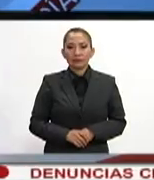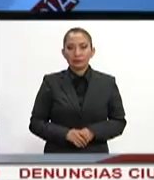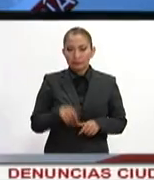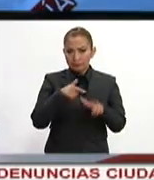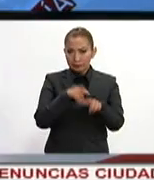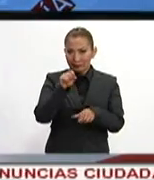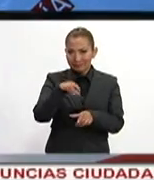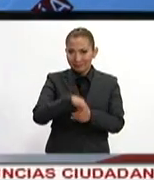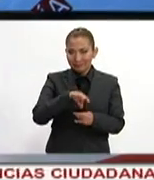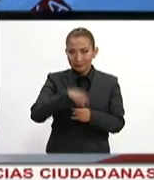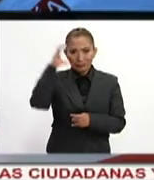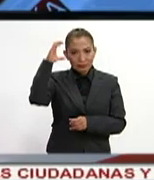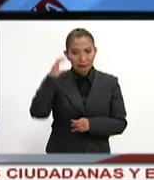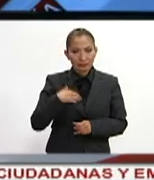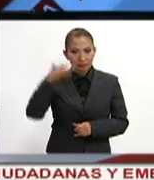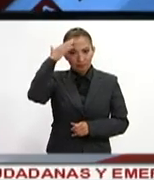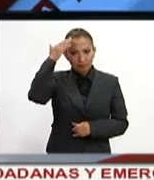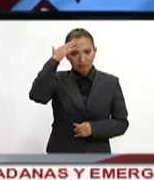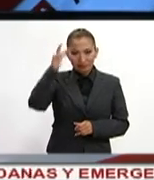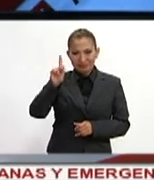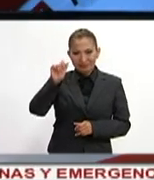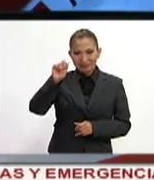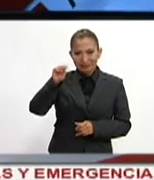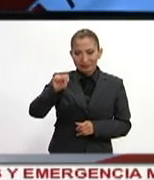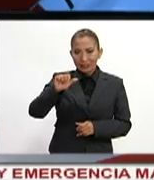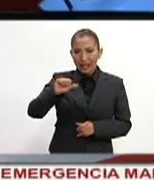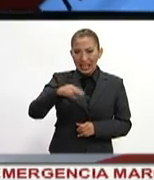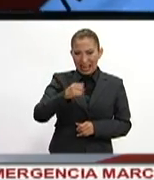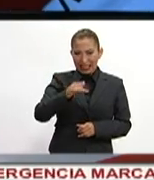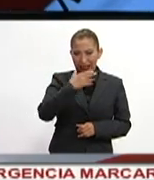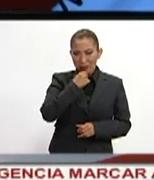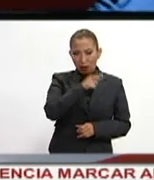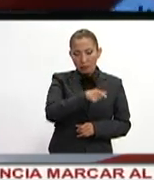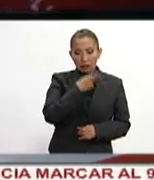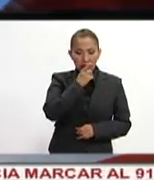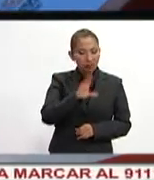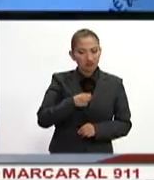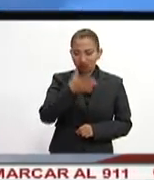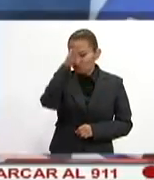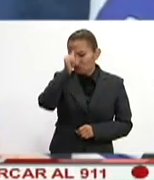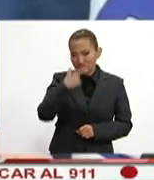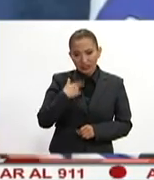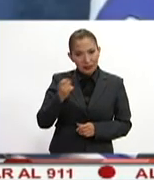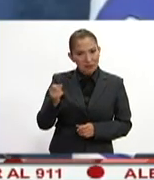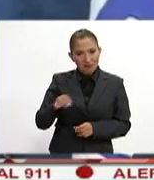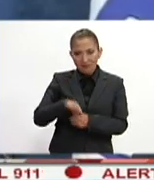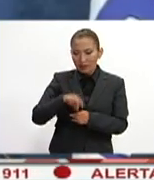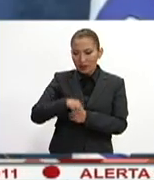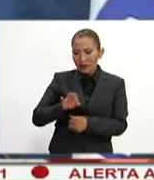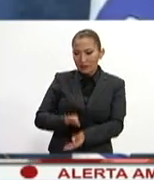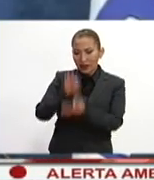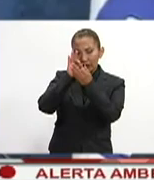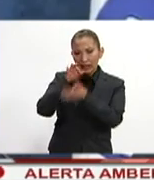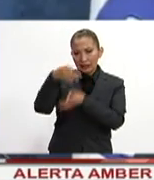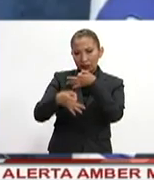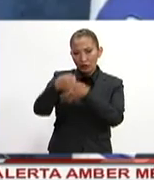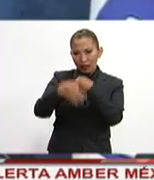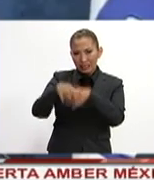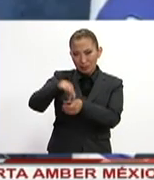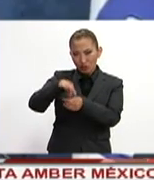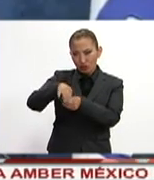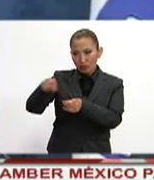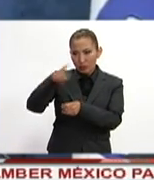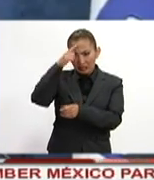Continuando con las elecciones en Coahuila, el líder nacional del PAN, Ricardo Anaya, indicó que impugnarán los comicios ante el Tribunal Electoral para defender lo que